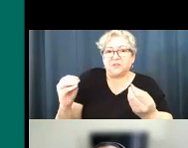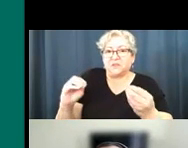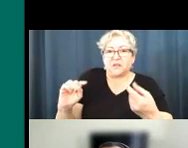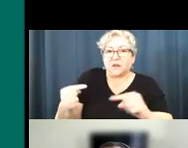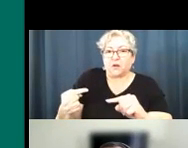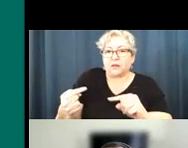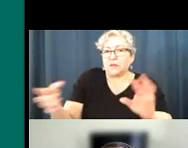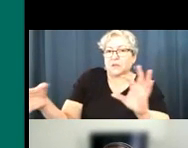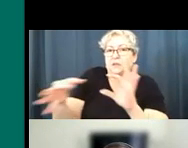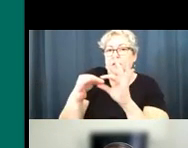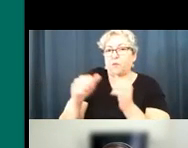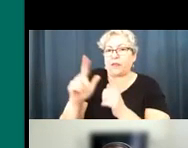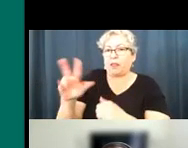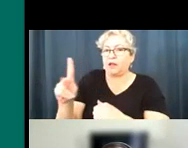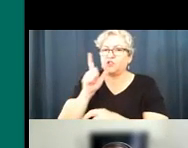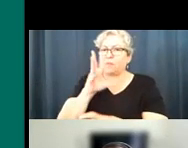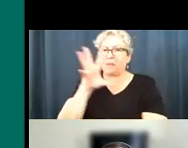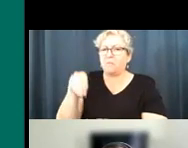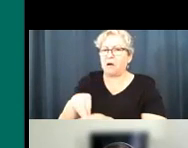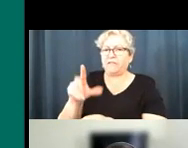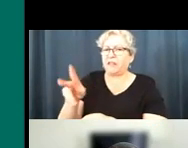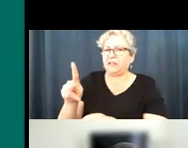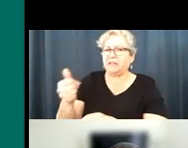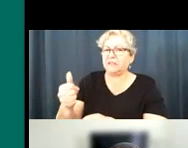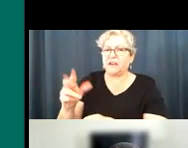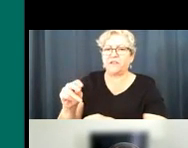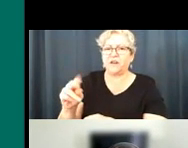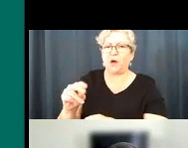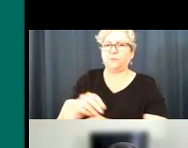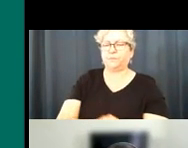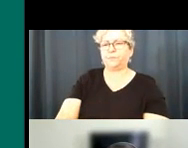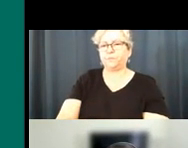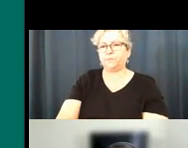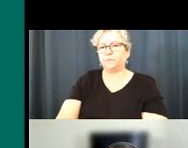No hace daño, pero nada más que acompaña el enlace, pero no debe ser parte del enlace.